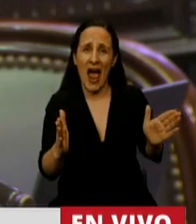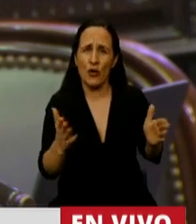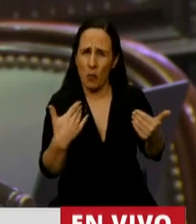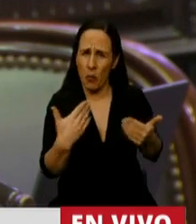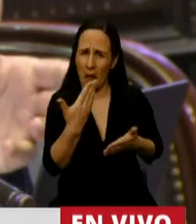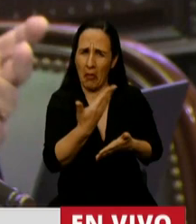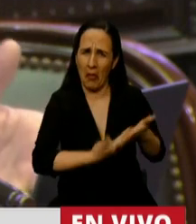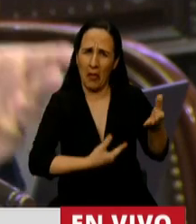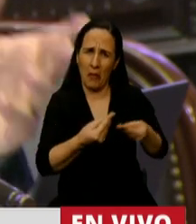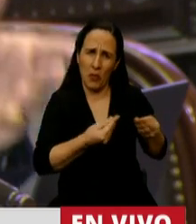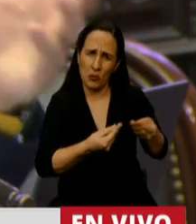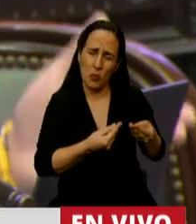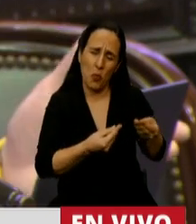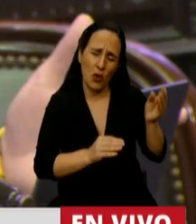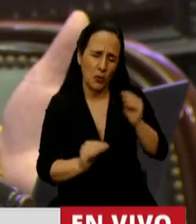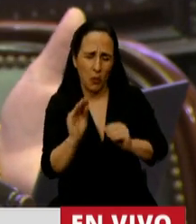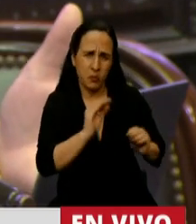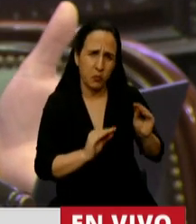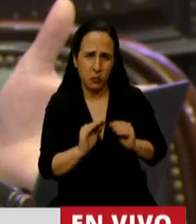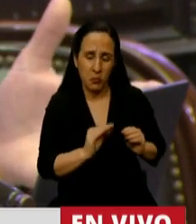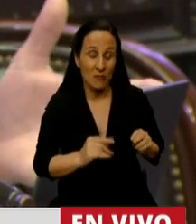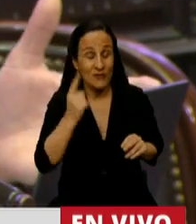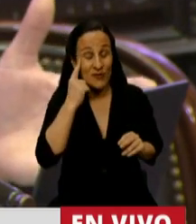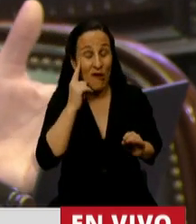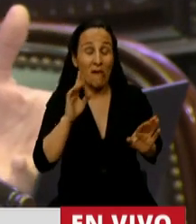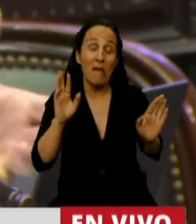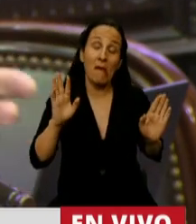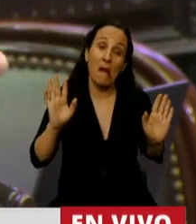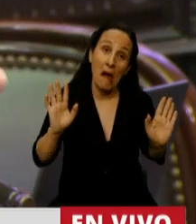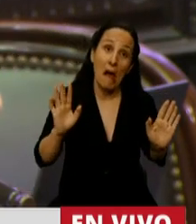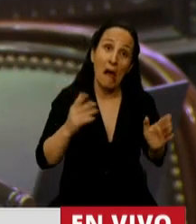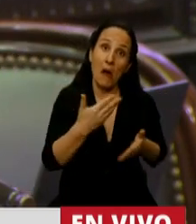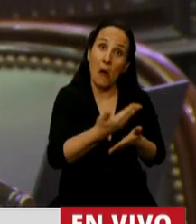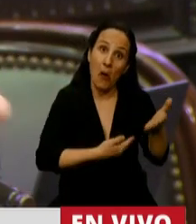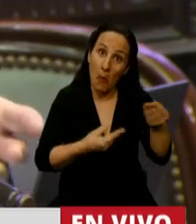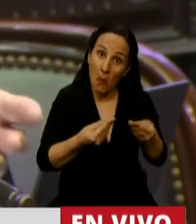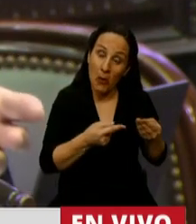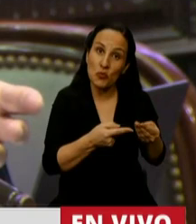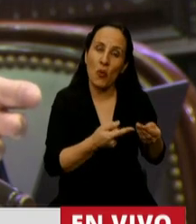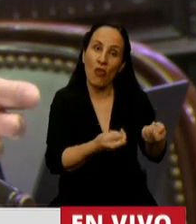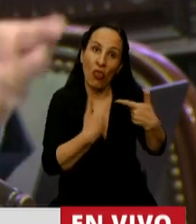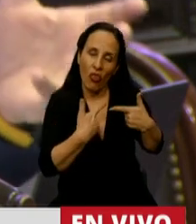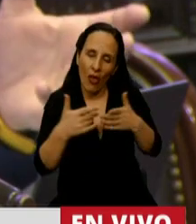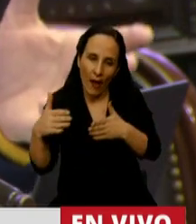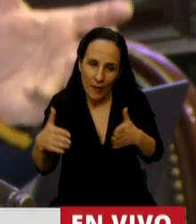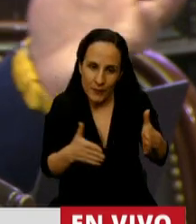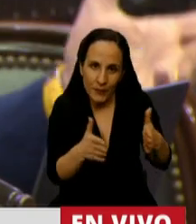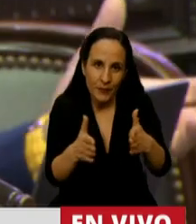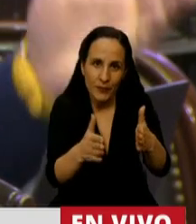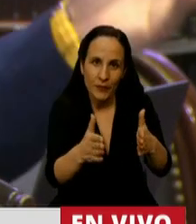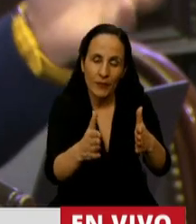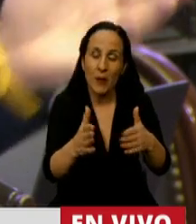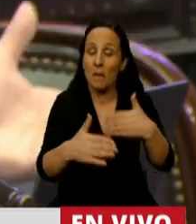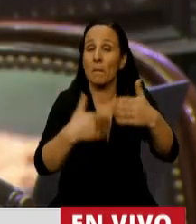tenía expectativa de que este presupuesto nos volviera a conducir por la ruta de la